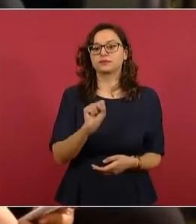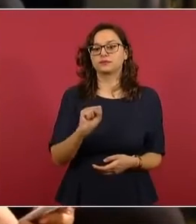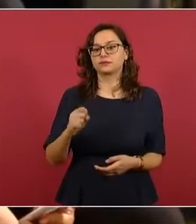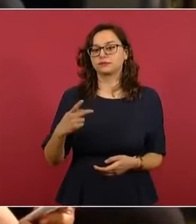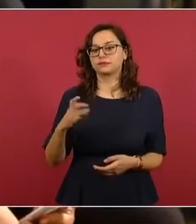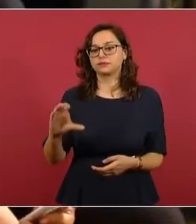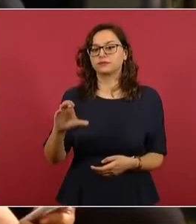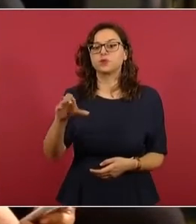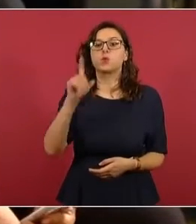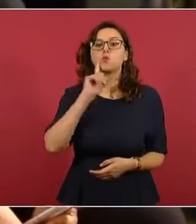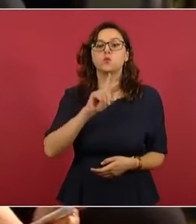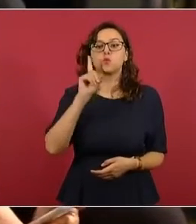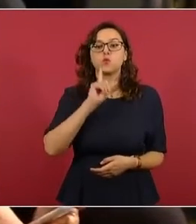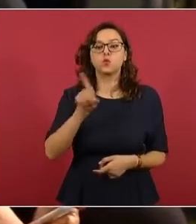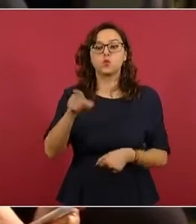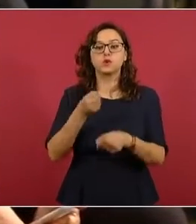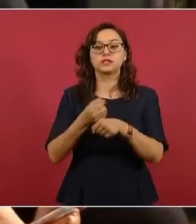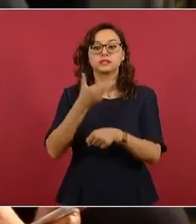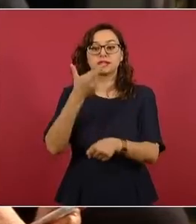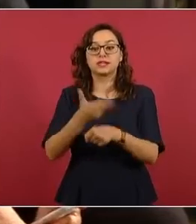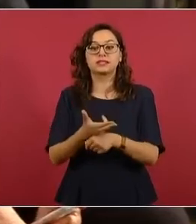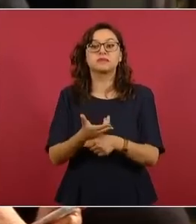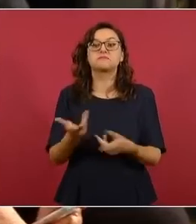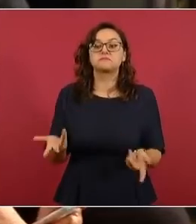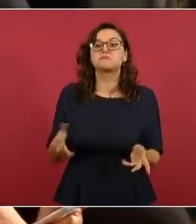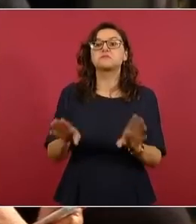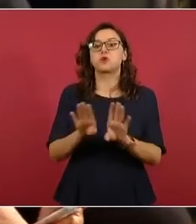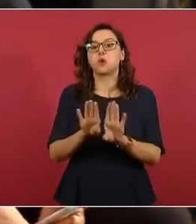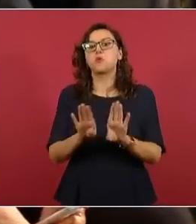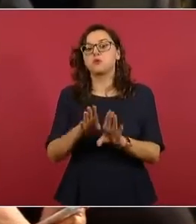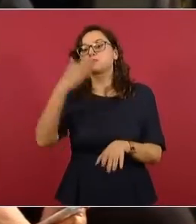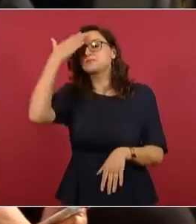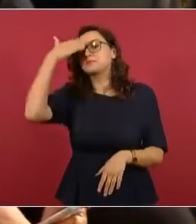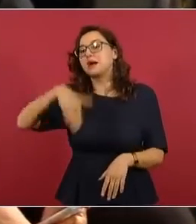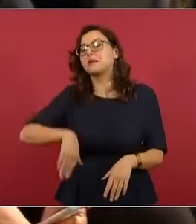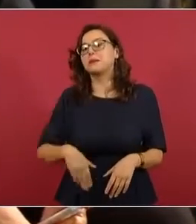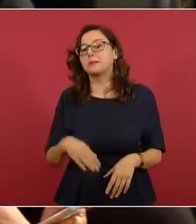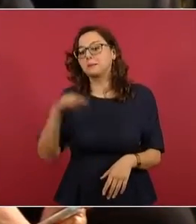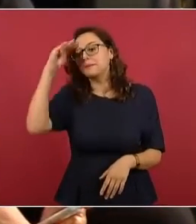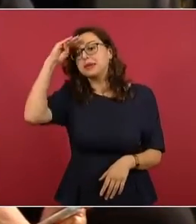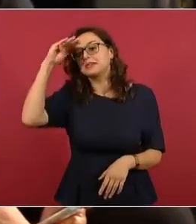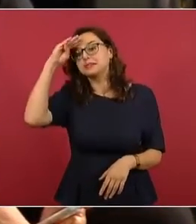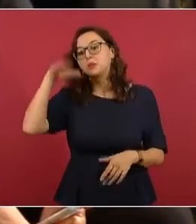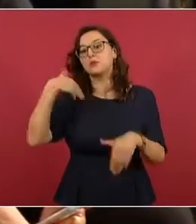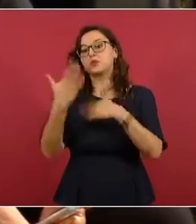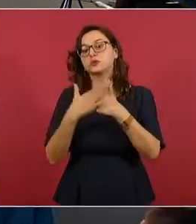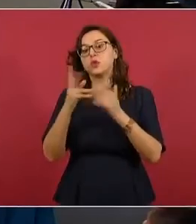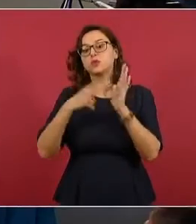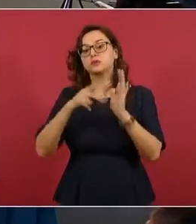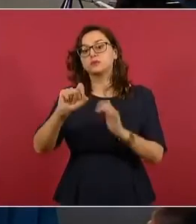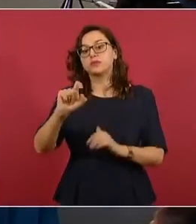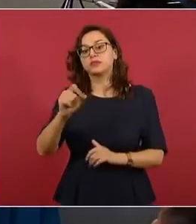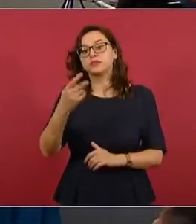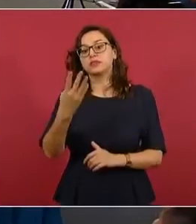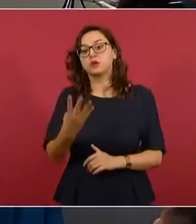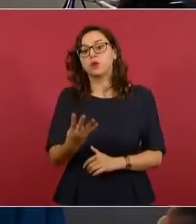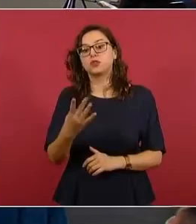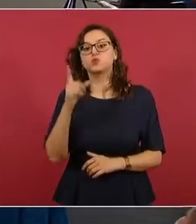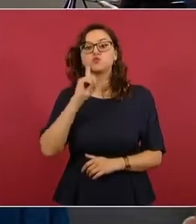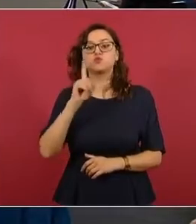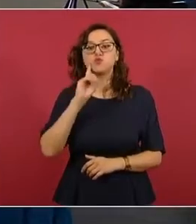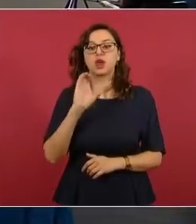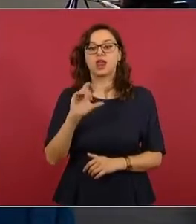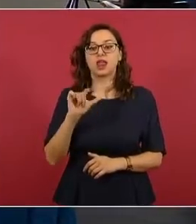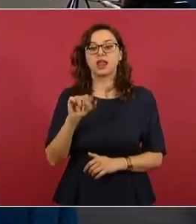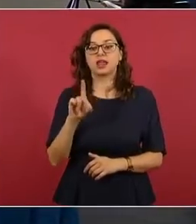secretaria, si la puede ver o qué opinaría como que estuviera como jefa de gobierno en 2024. Pues eso no